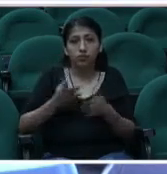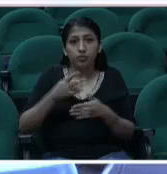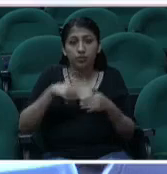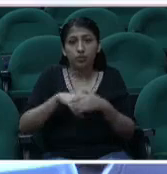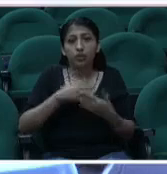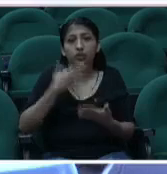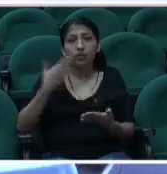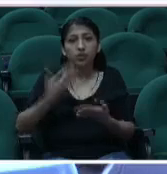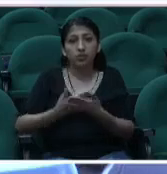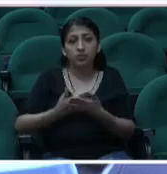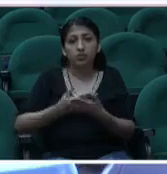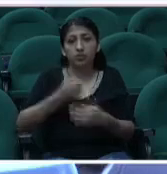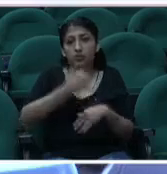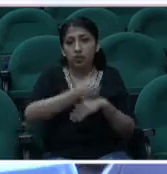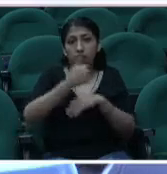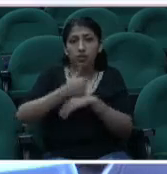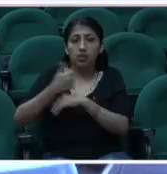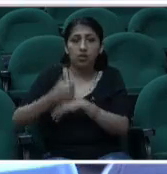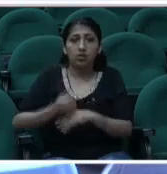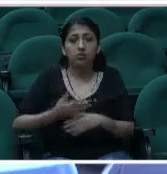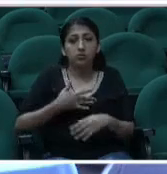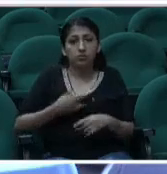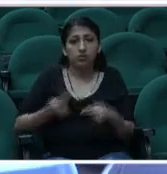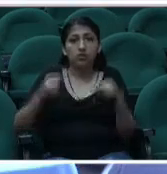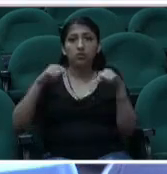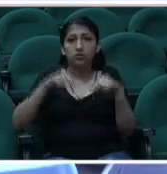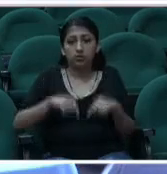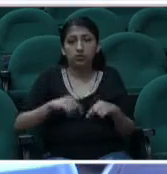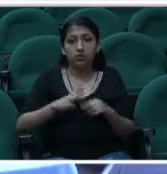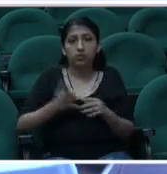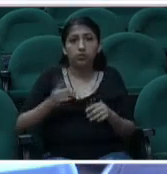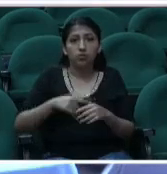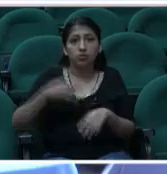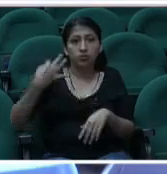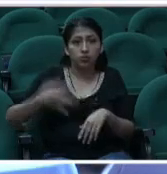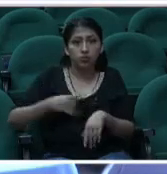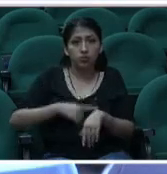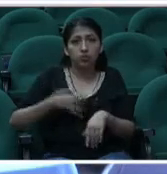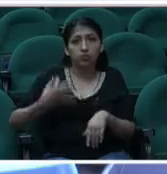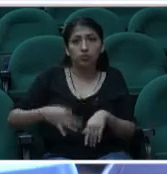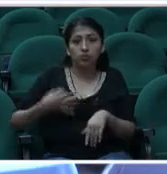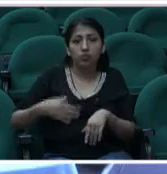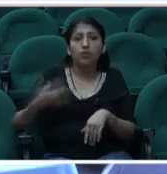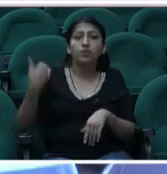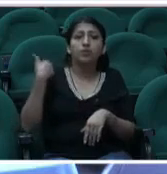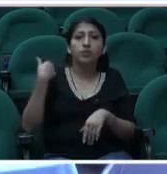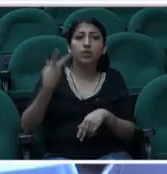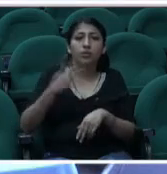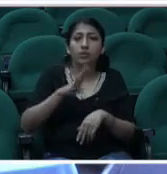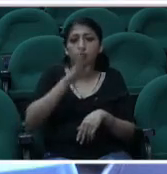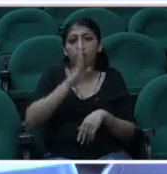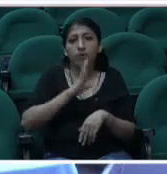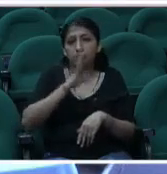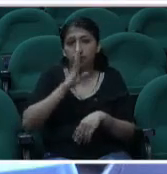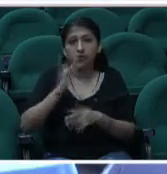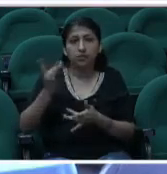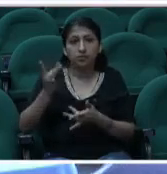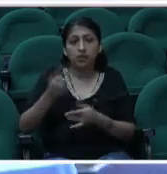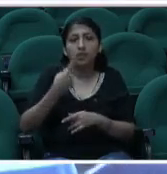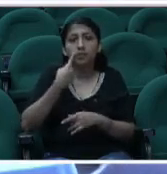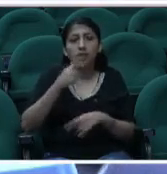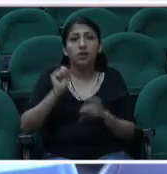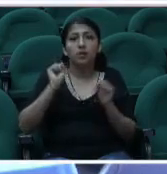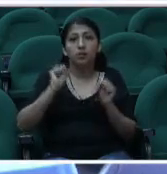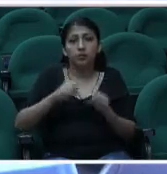profunda a los candidatos que en esta noche han llegado de una manera muy puntual y han tenido también la paciencia de esperar para